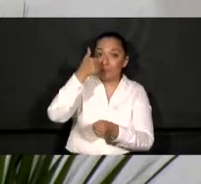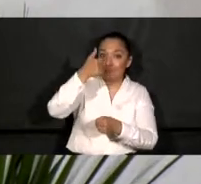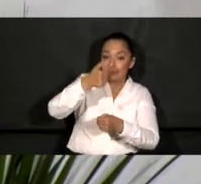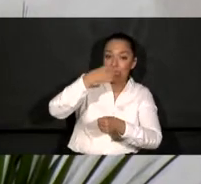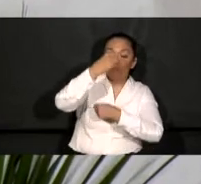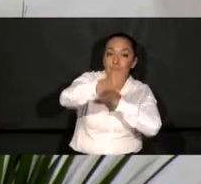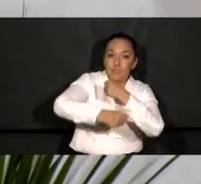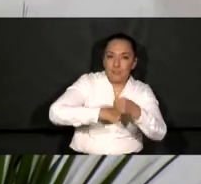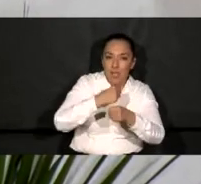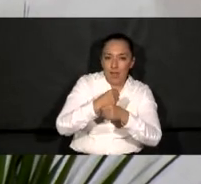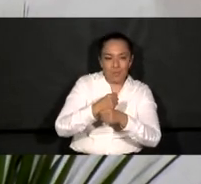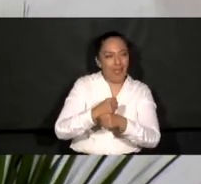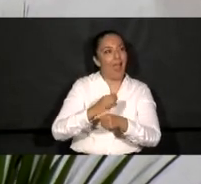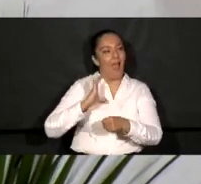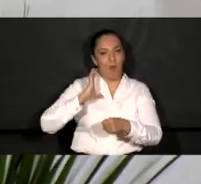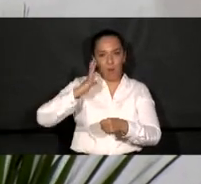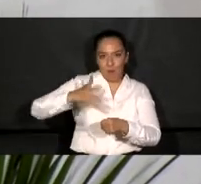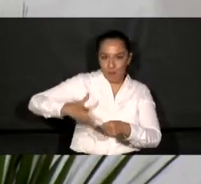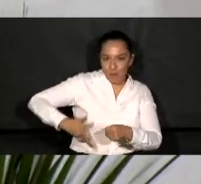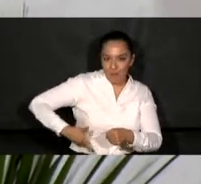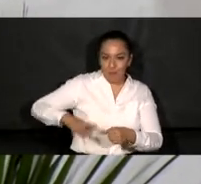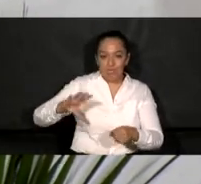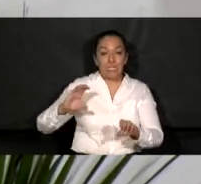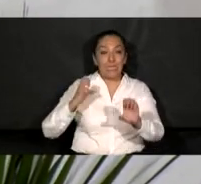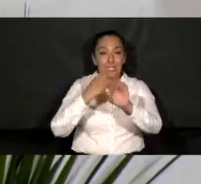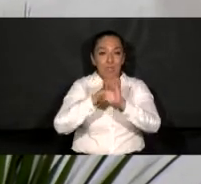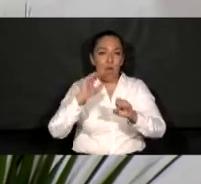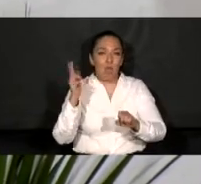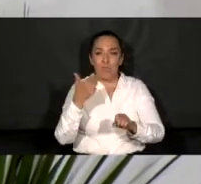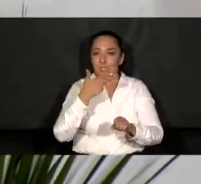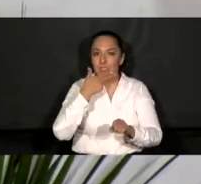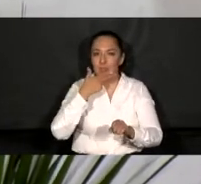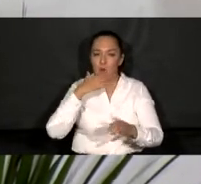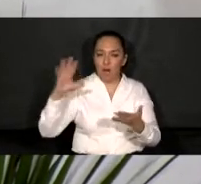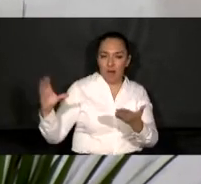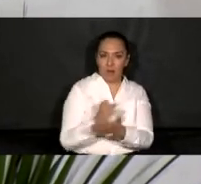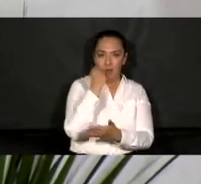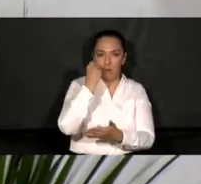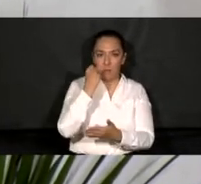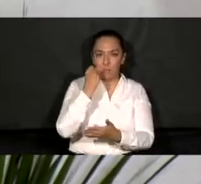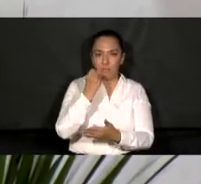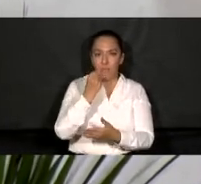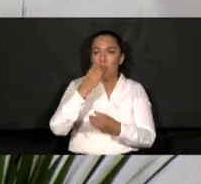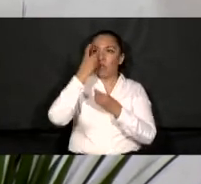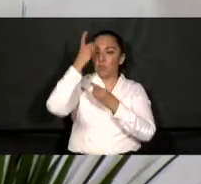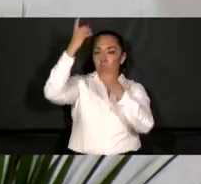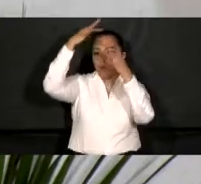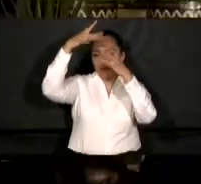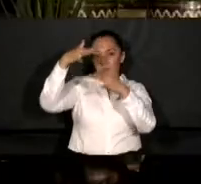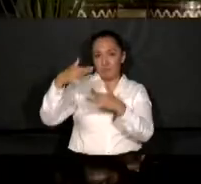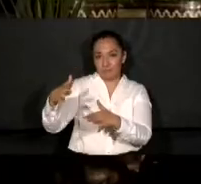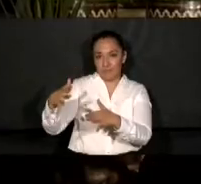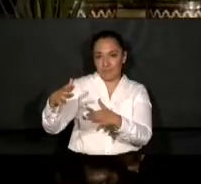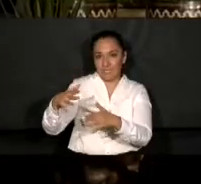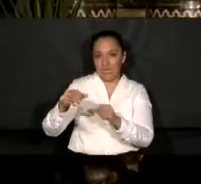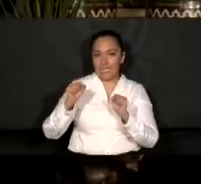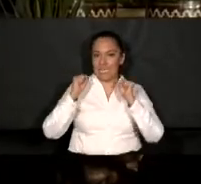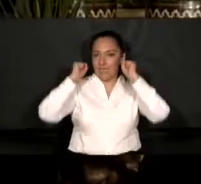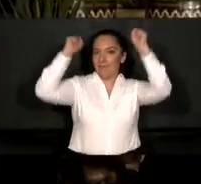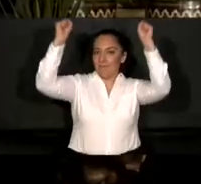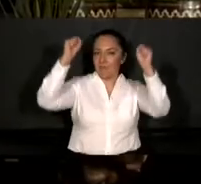lo logrado por nuestra querida entidad. Dios los bendiga, muchísimas gracias y ¡que viva Juárez!